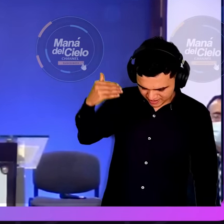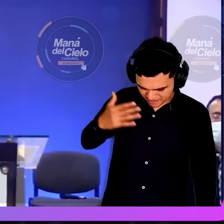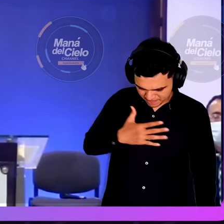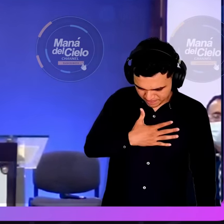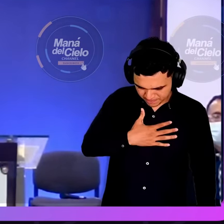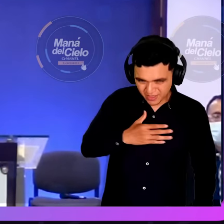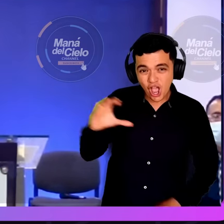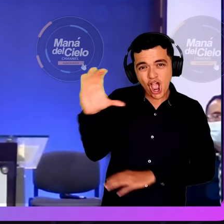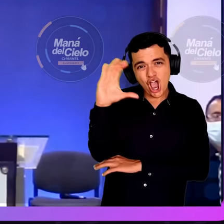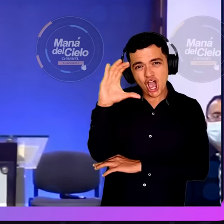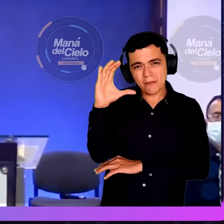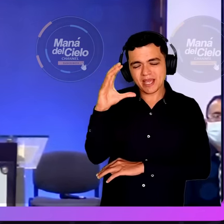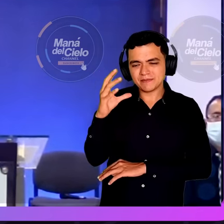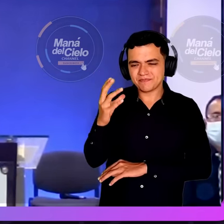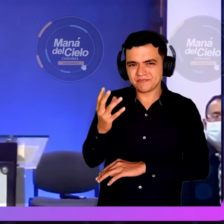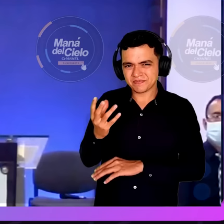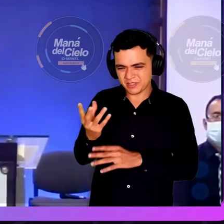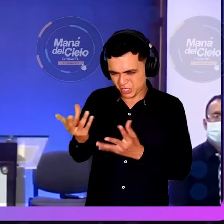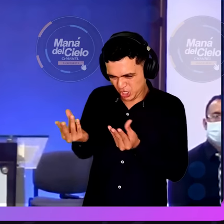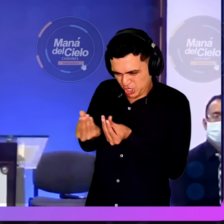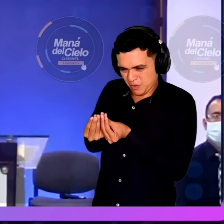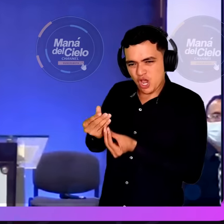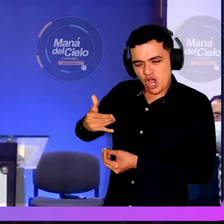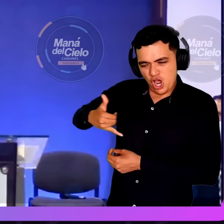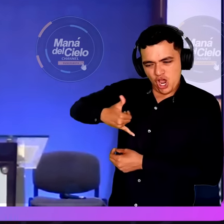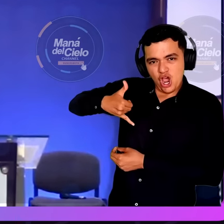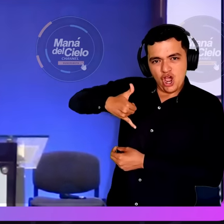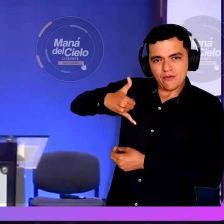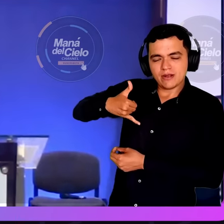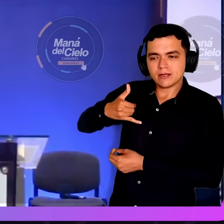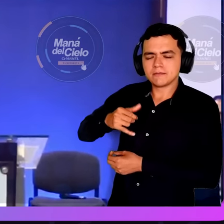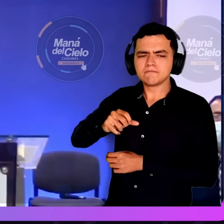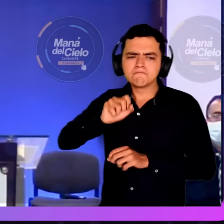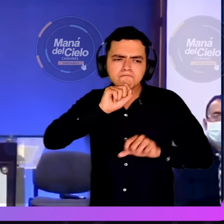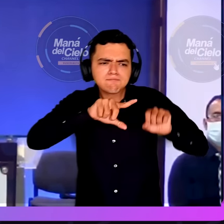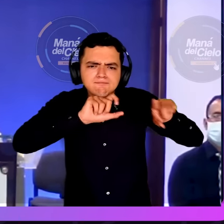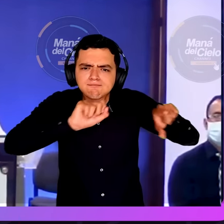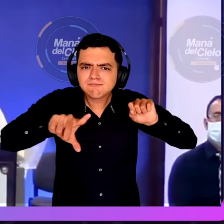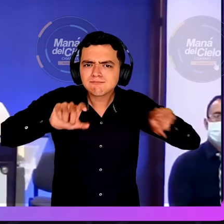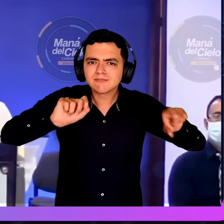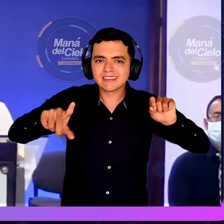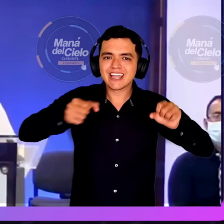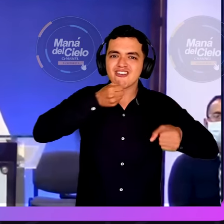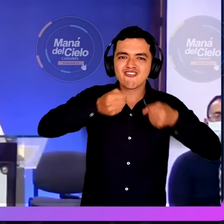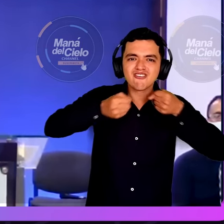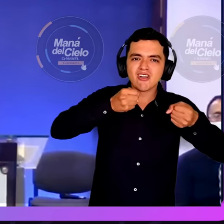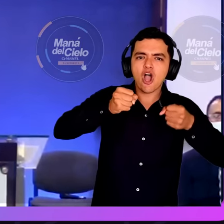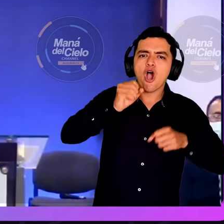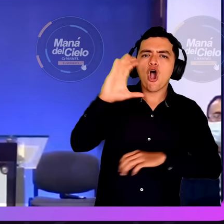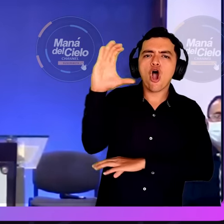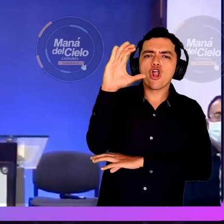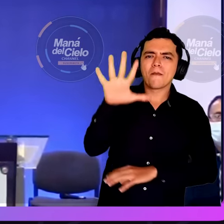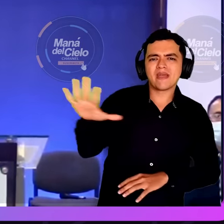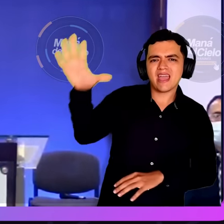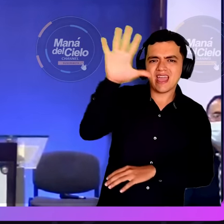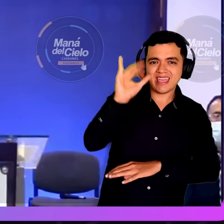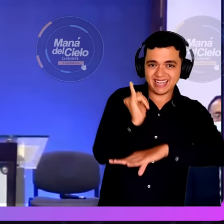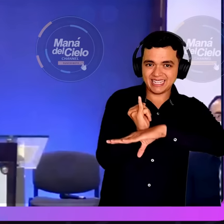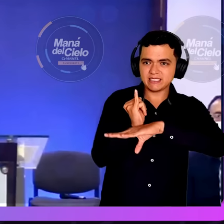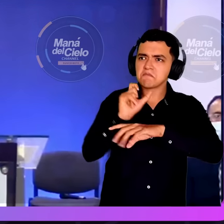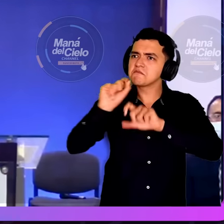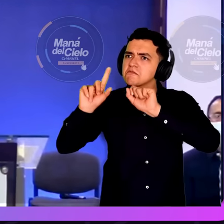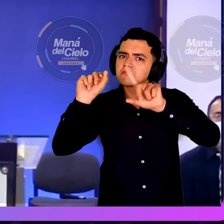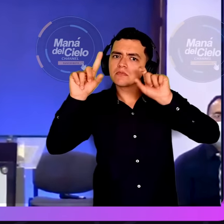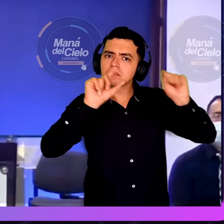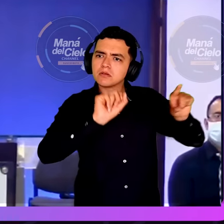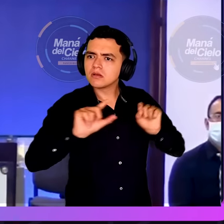dio mucha tristeza hace como 4 años, creo, 5. Esa directiva nacional de jóvenes que había a nivel nacional en el país,